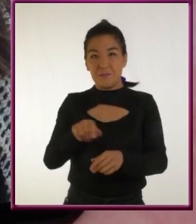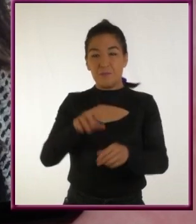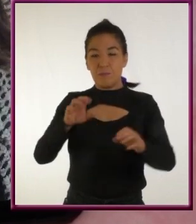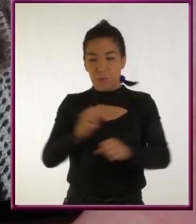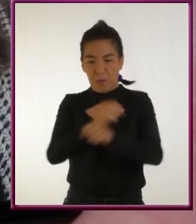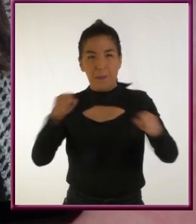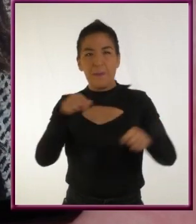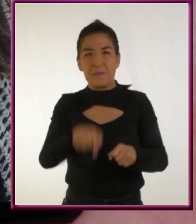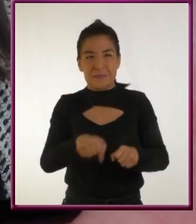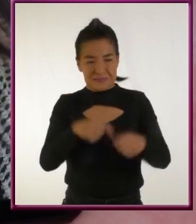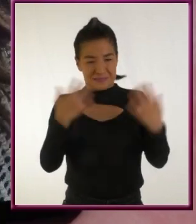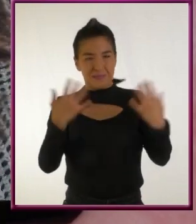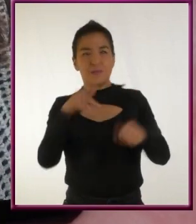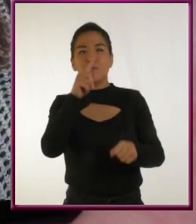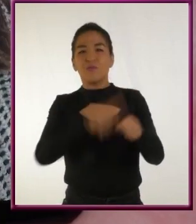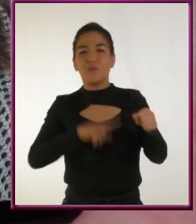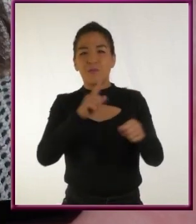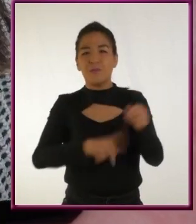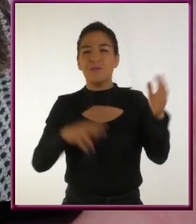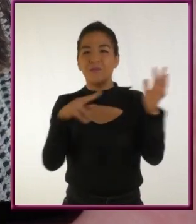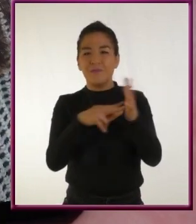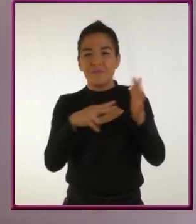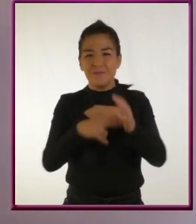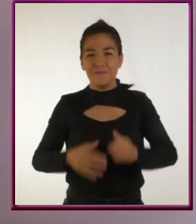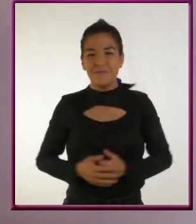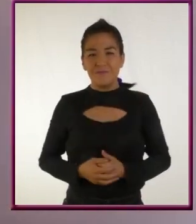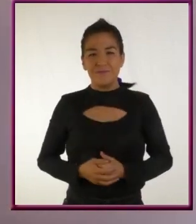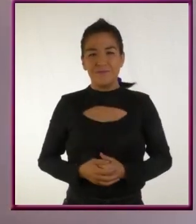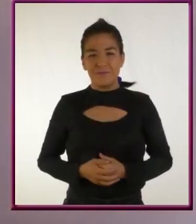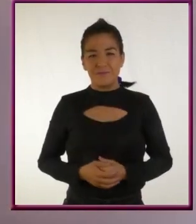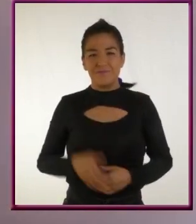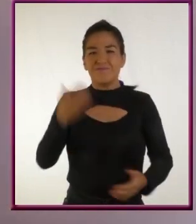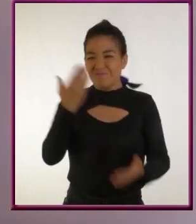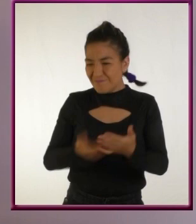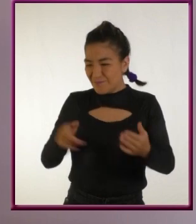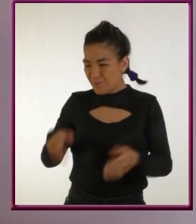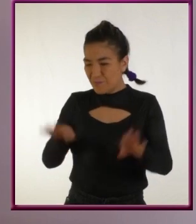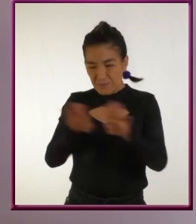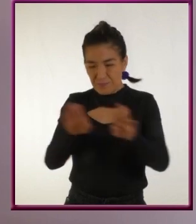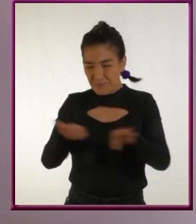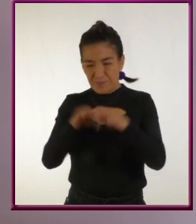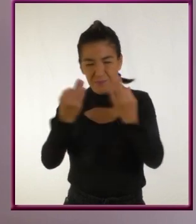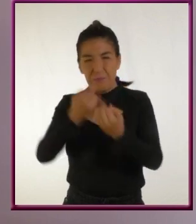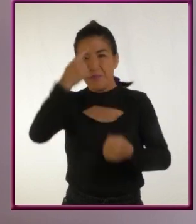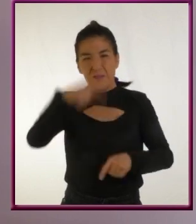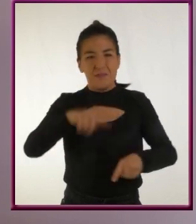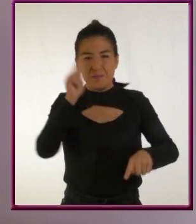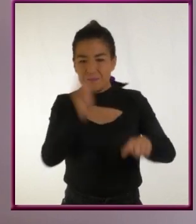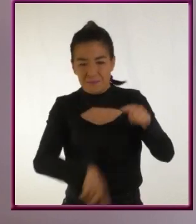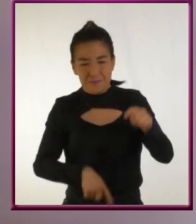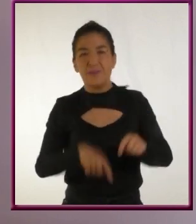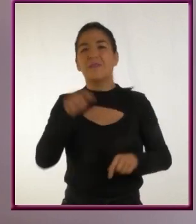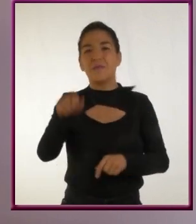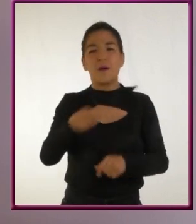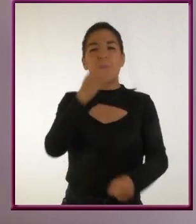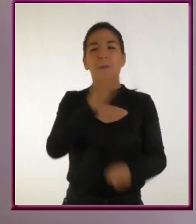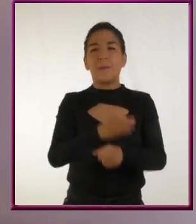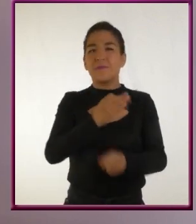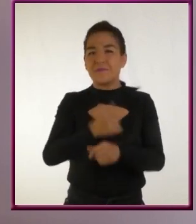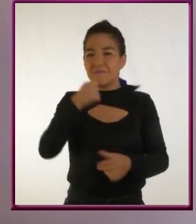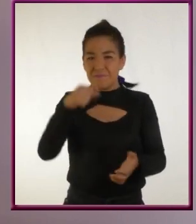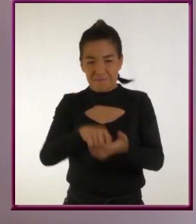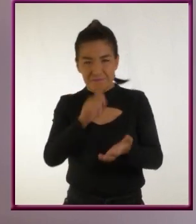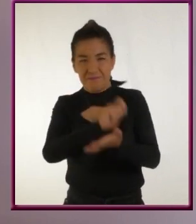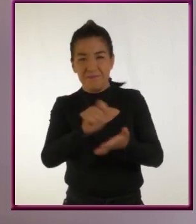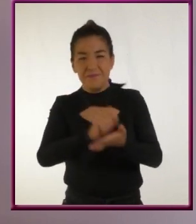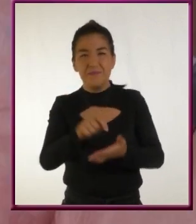de que todos los alambres eran color negro. Ay, ahora la única forma de desarmarla es resolviendo el problema que